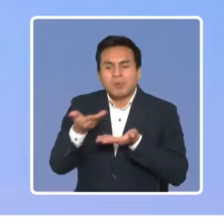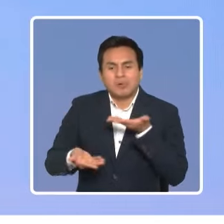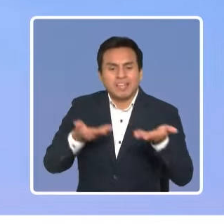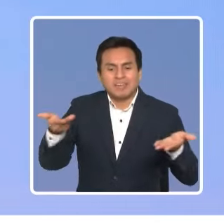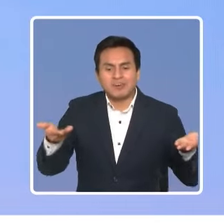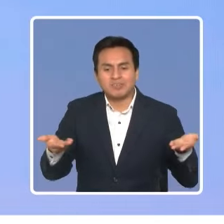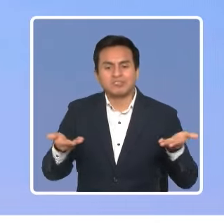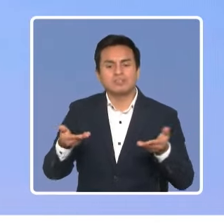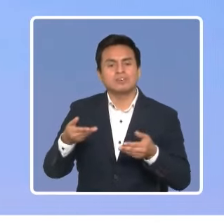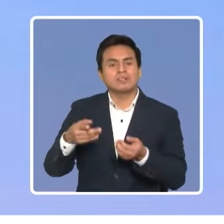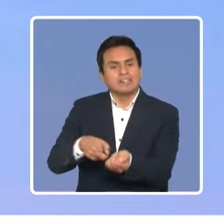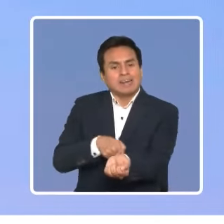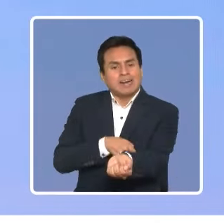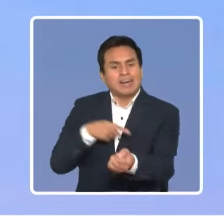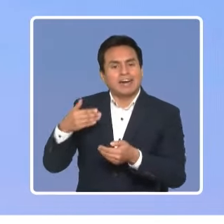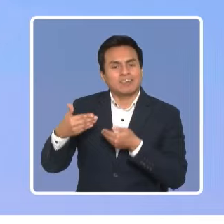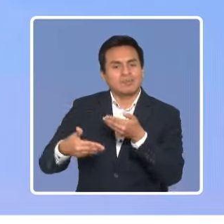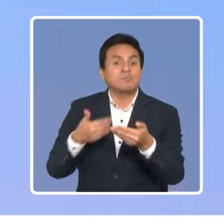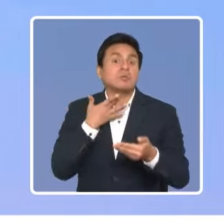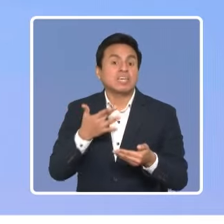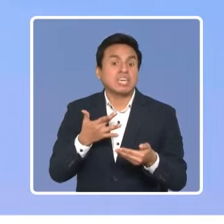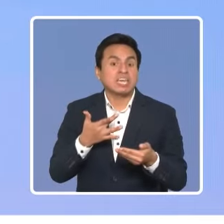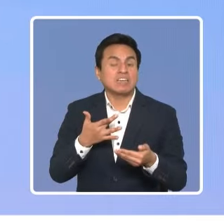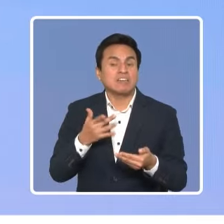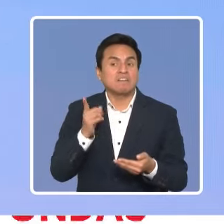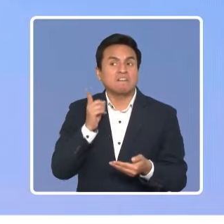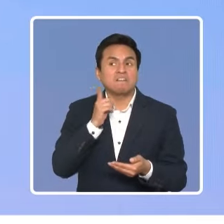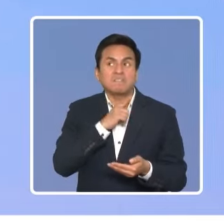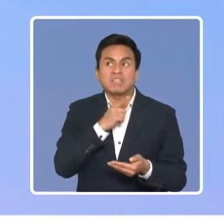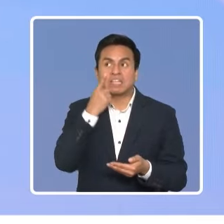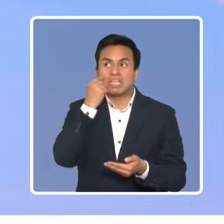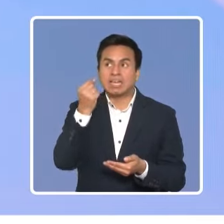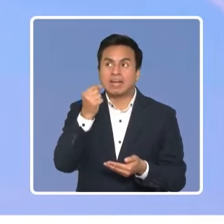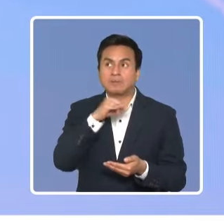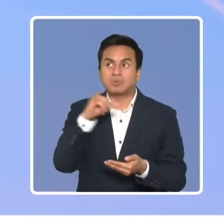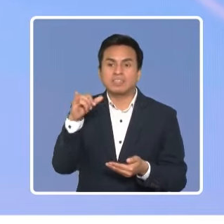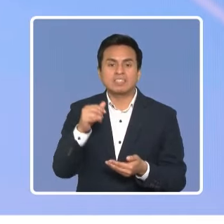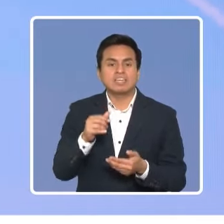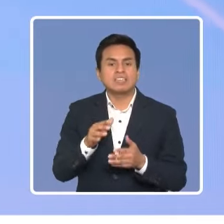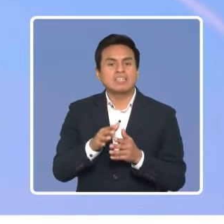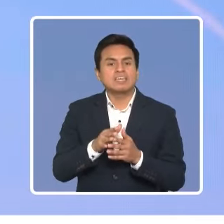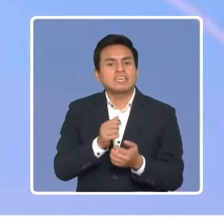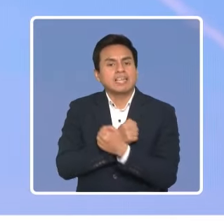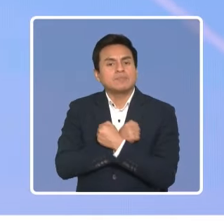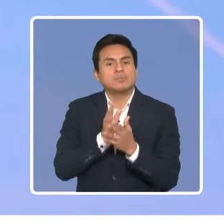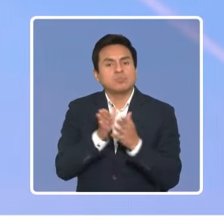contagioso que se prolongue en el tiempo. Porque al final del día, todos